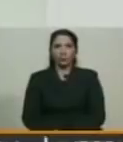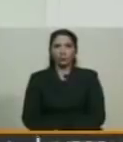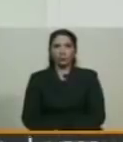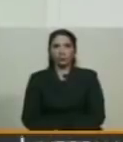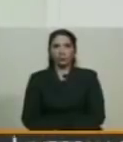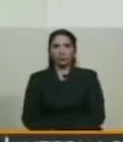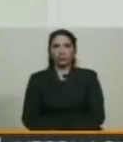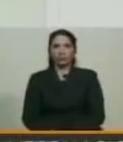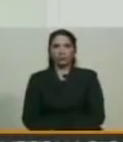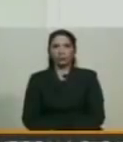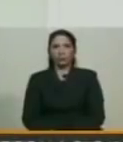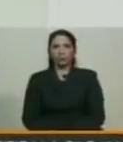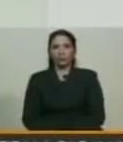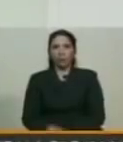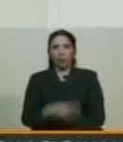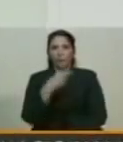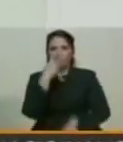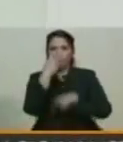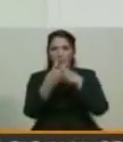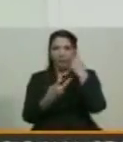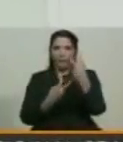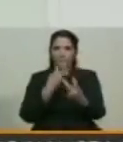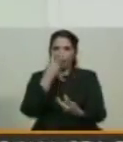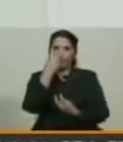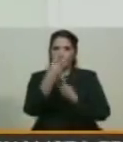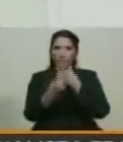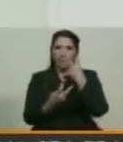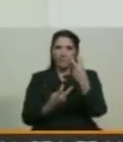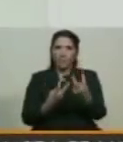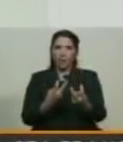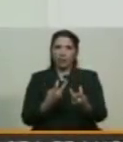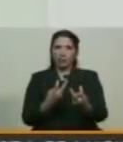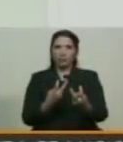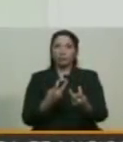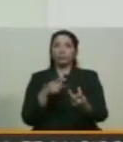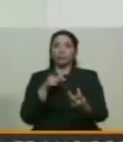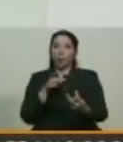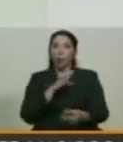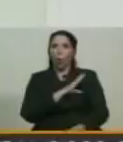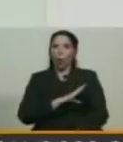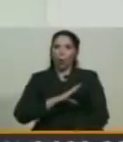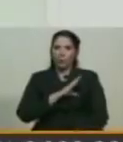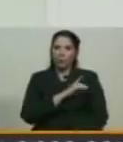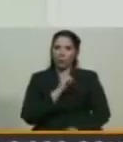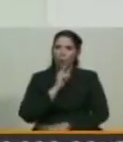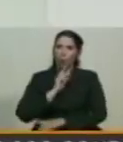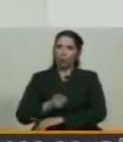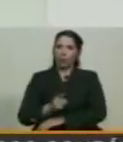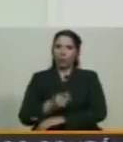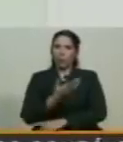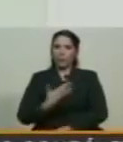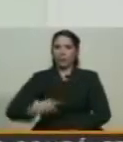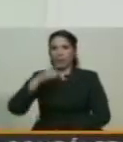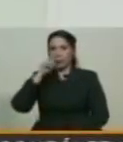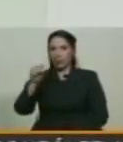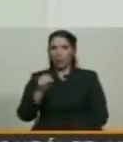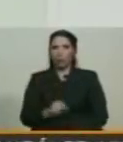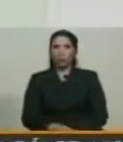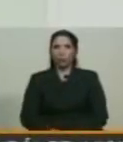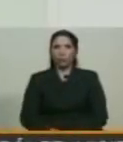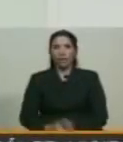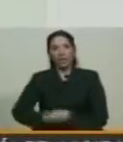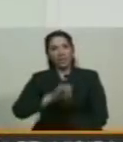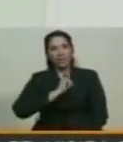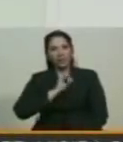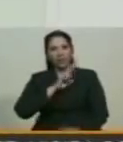siempre supervisando y accionando en cuanto a una comisión que ordenó el presidente Nicolás Maduro, que nos da mucha identidad